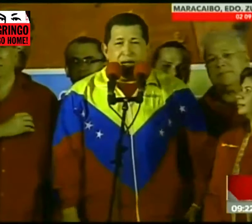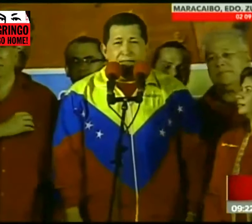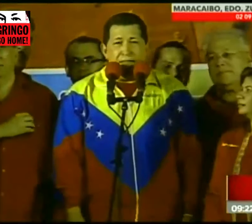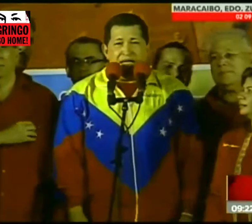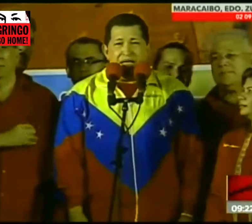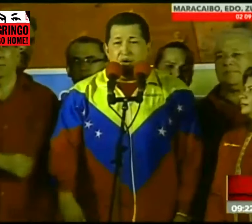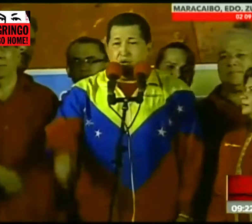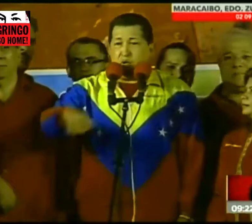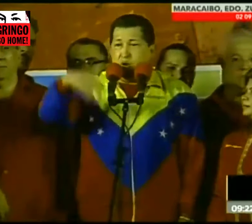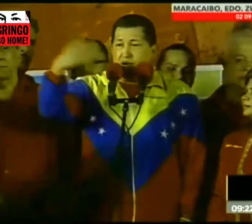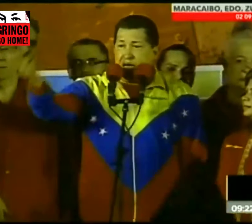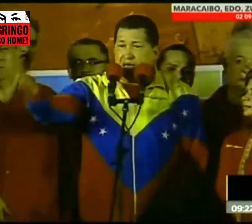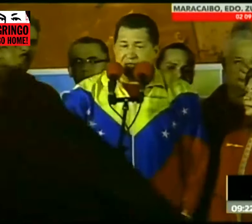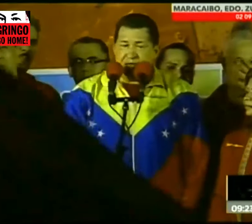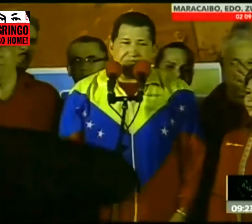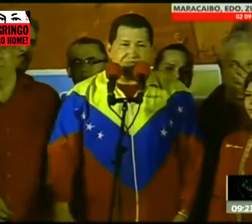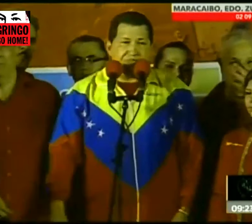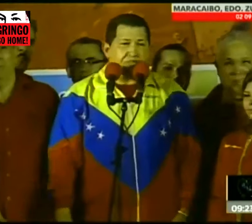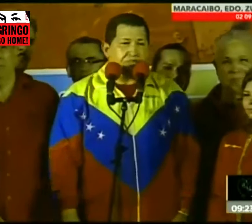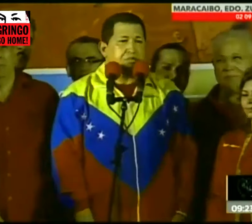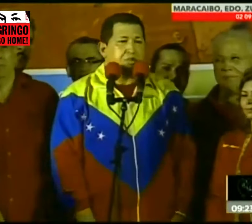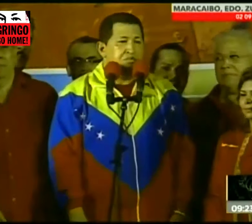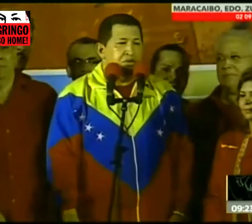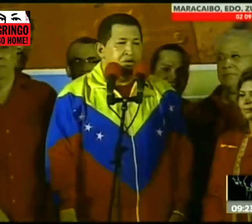Ellos andan con campañas mortuorias.